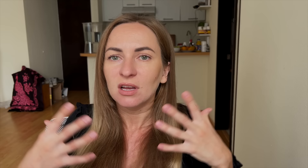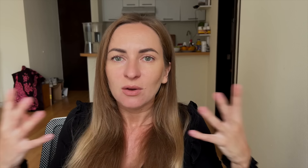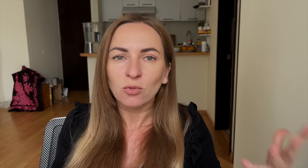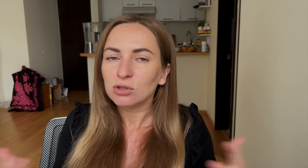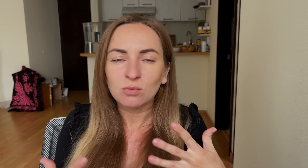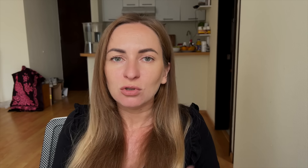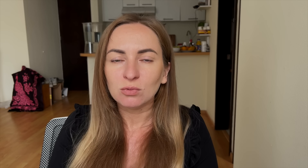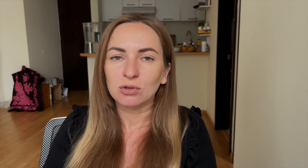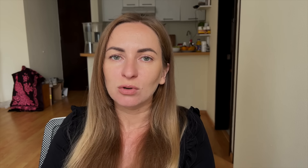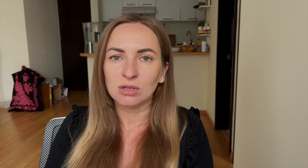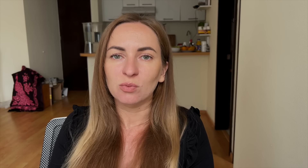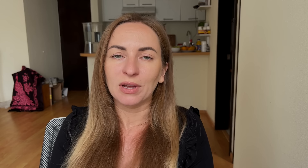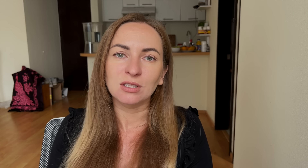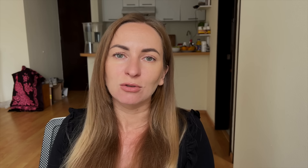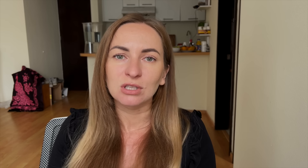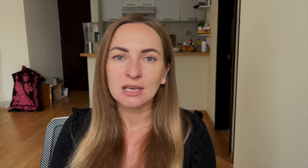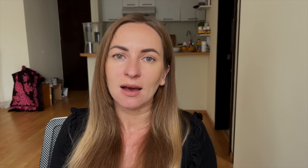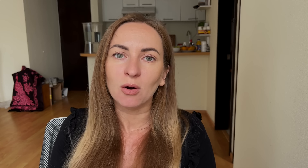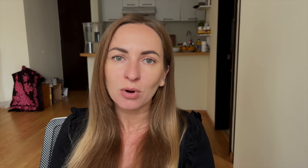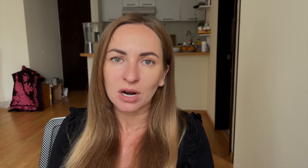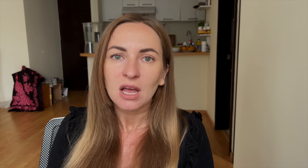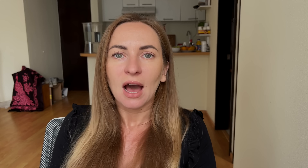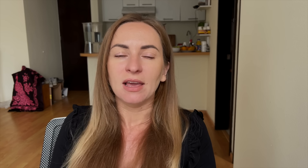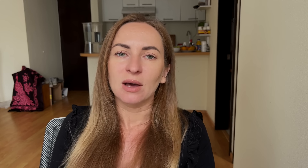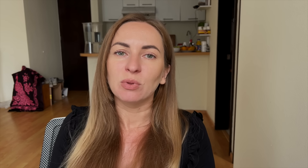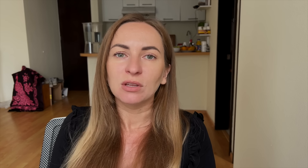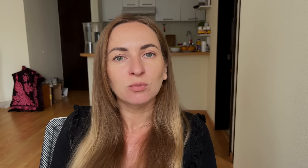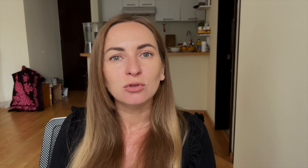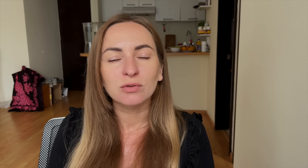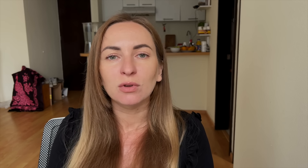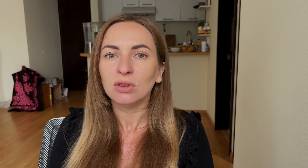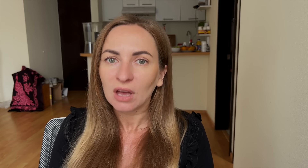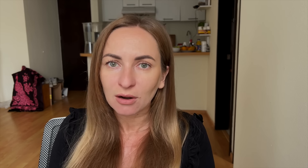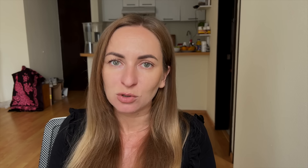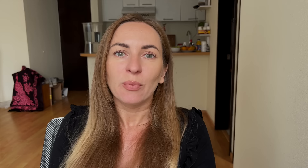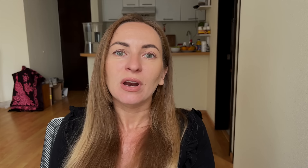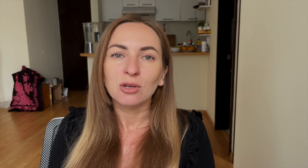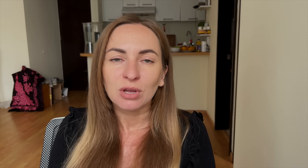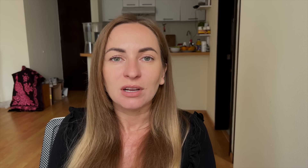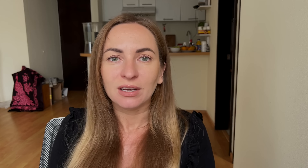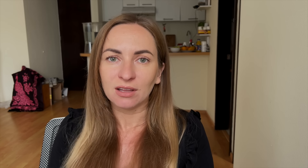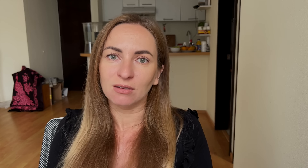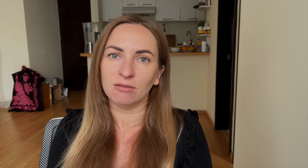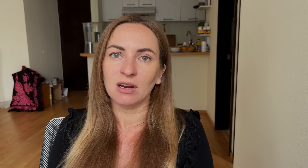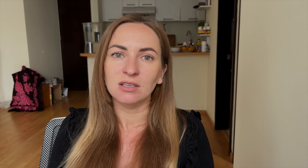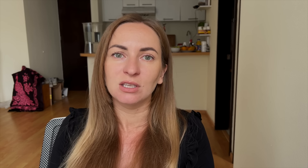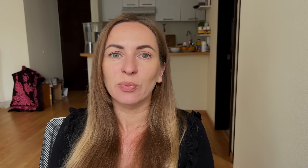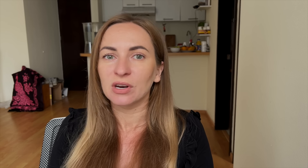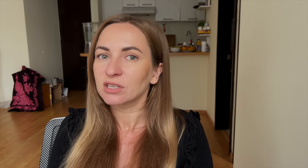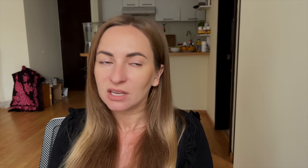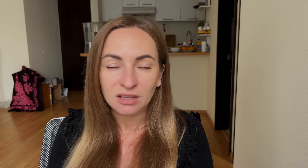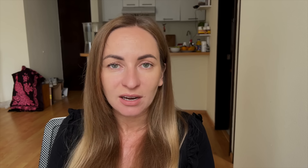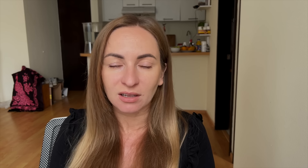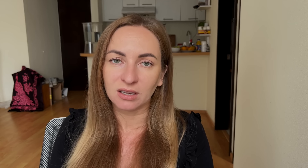de muchas cosas más. Y yo sé que ahora allá vienen muchos voluntarios para ayudar a la gente de Valencia,